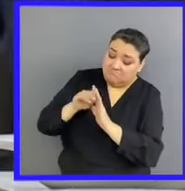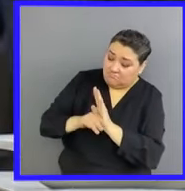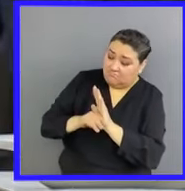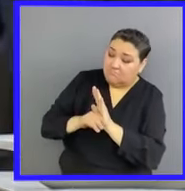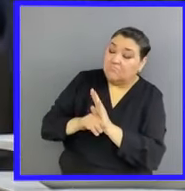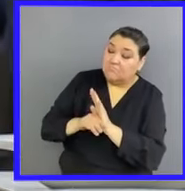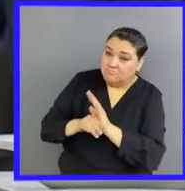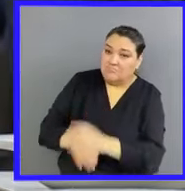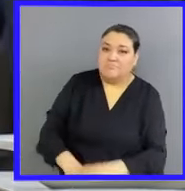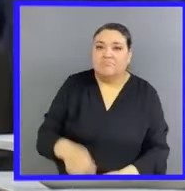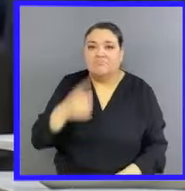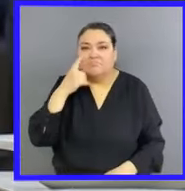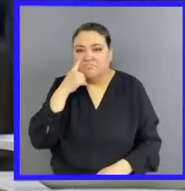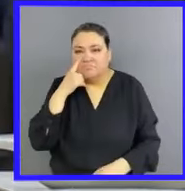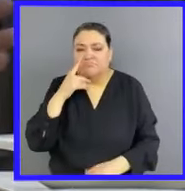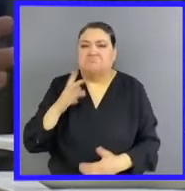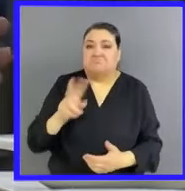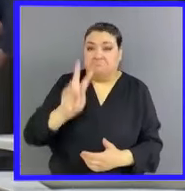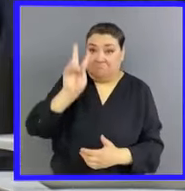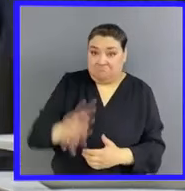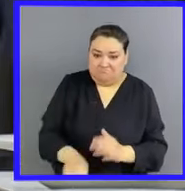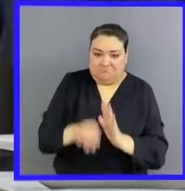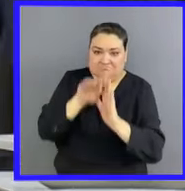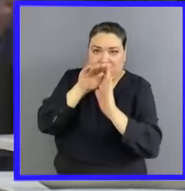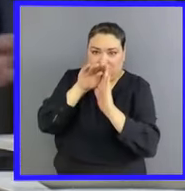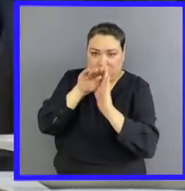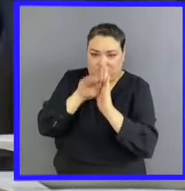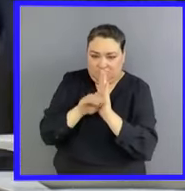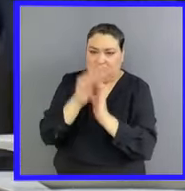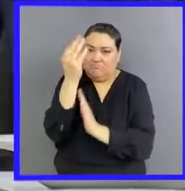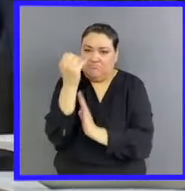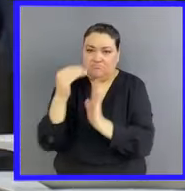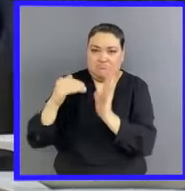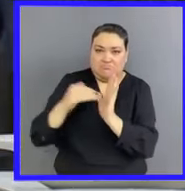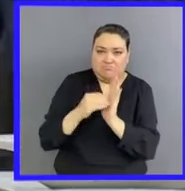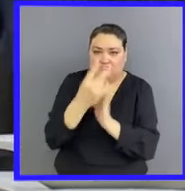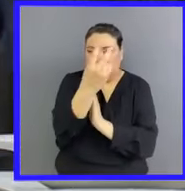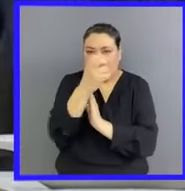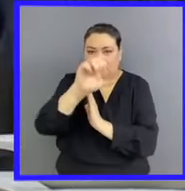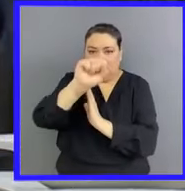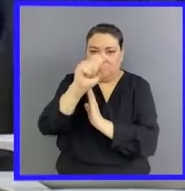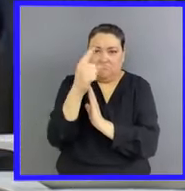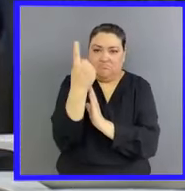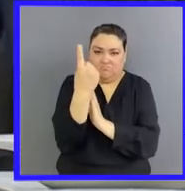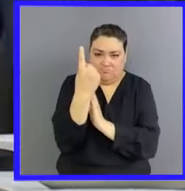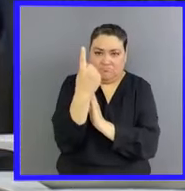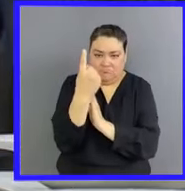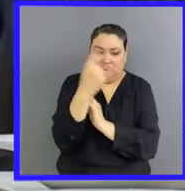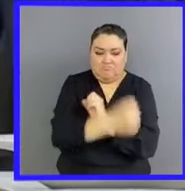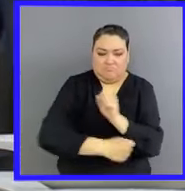de niveles de 9.261 en 22-23,